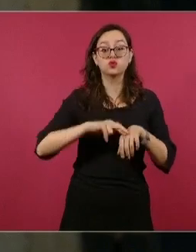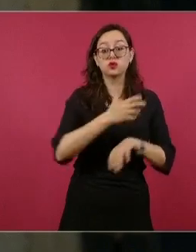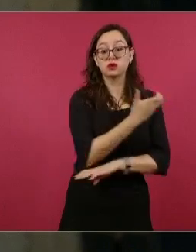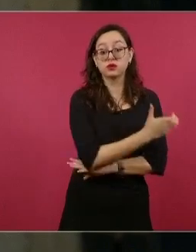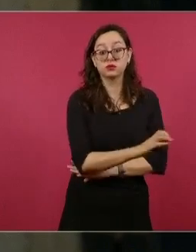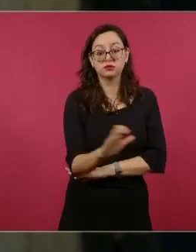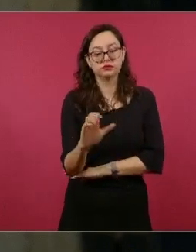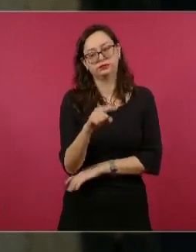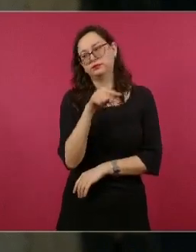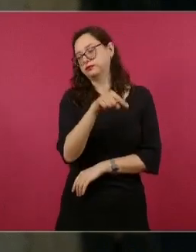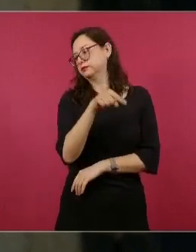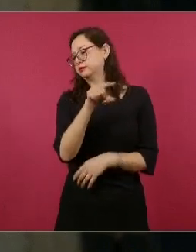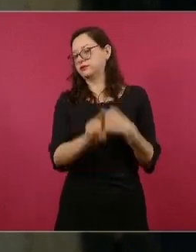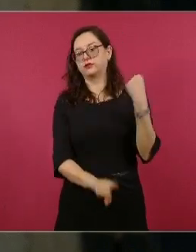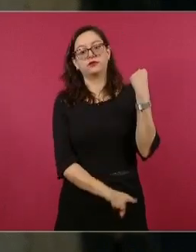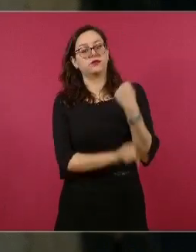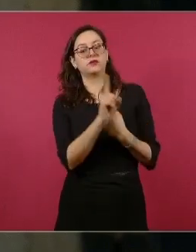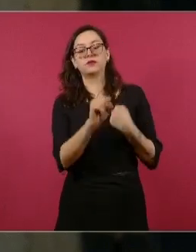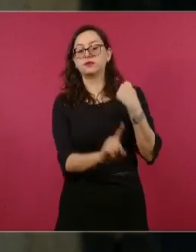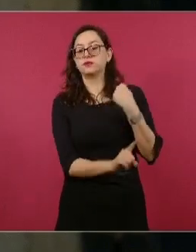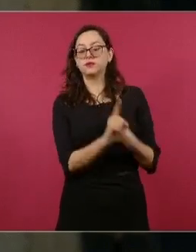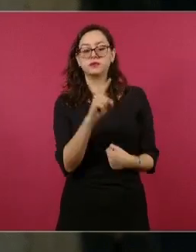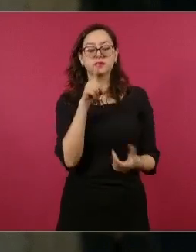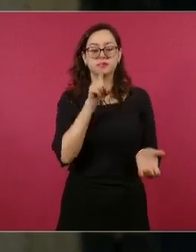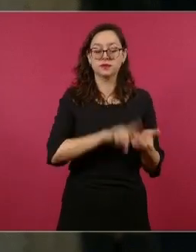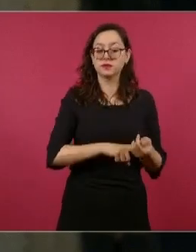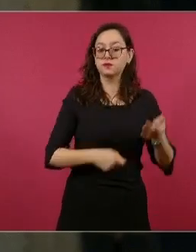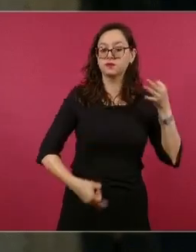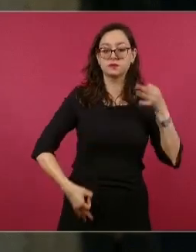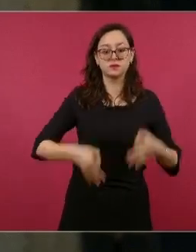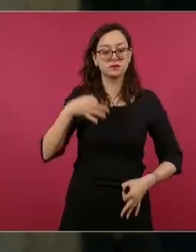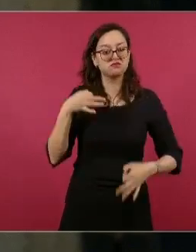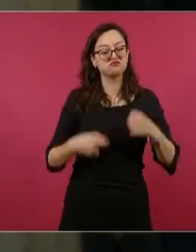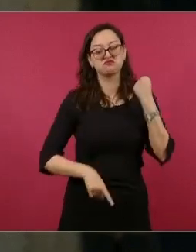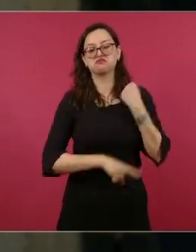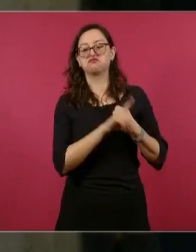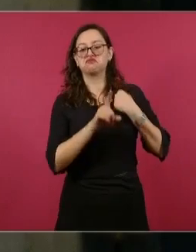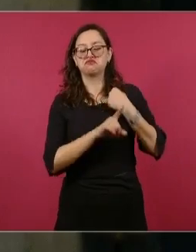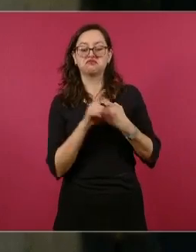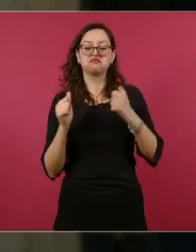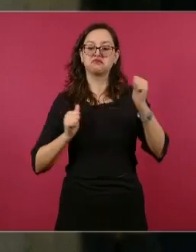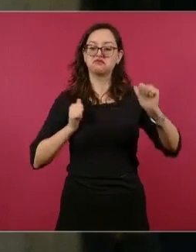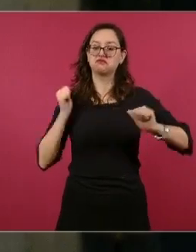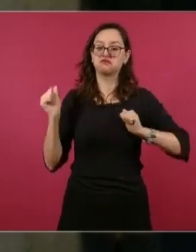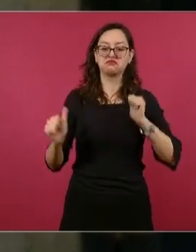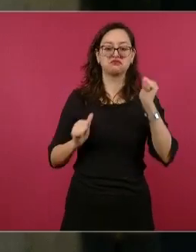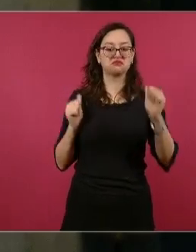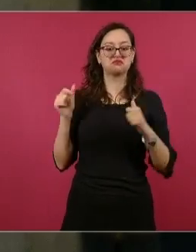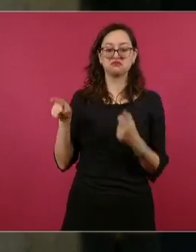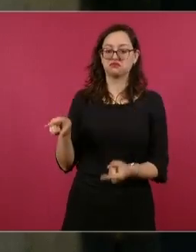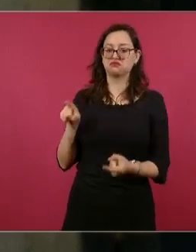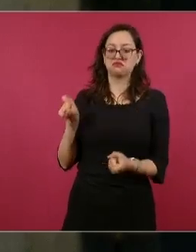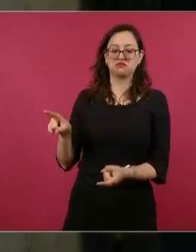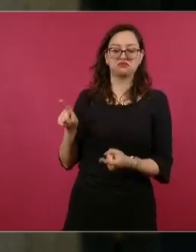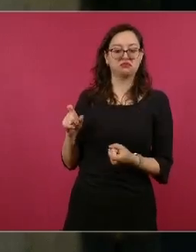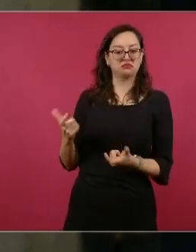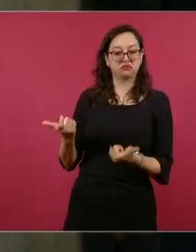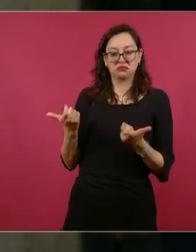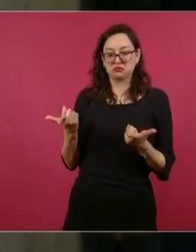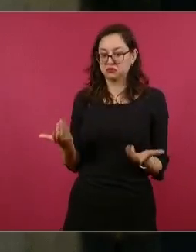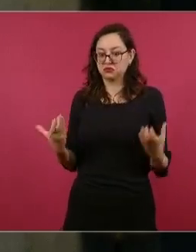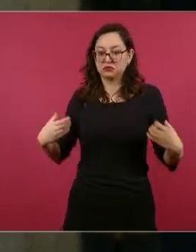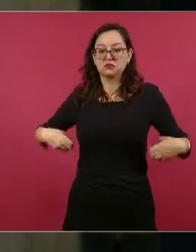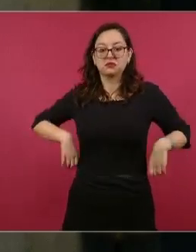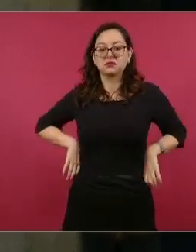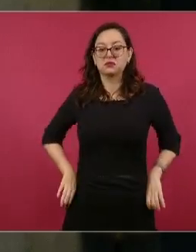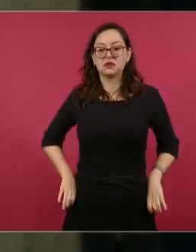de estos conflictos, los tribunales agrarios han vivido de estos conflictos. Entonces, es un modo de